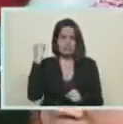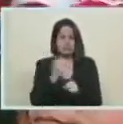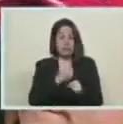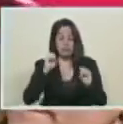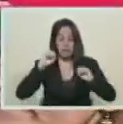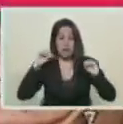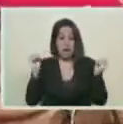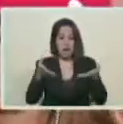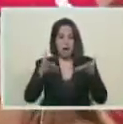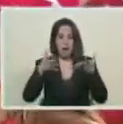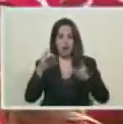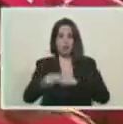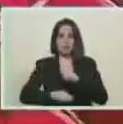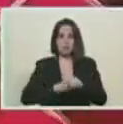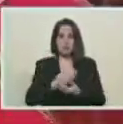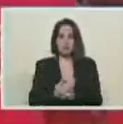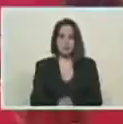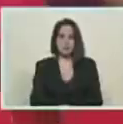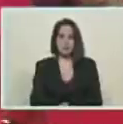que se hizo.